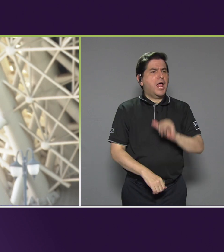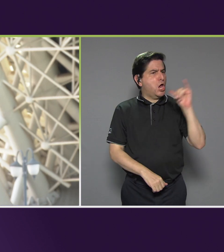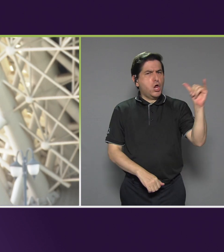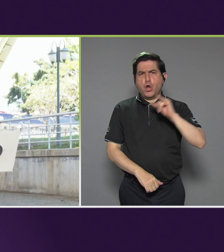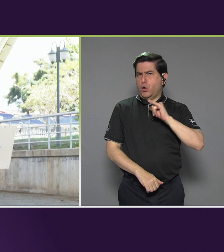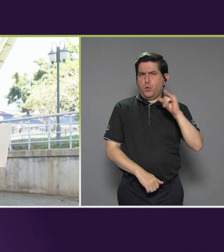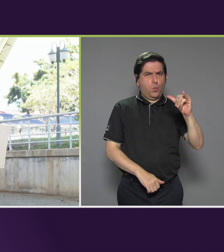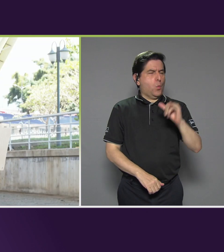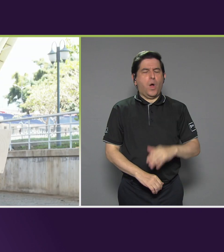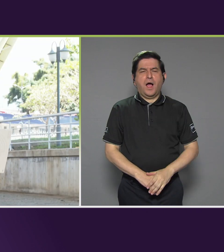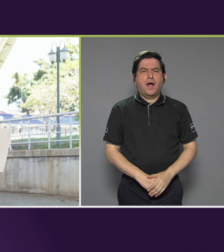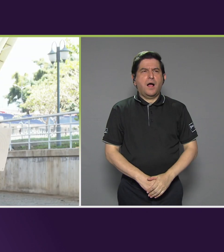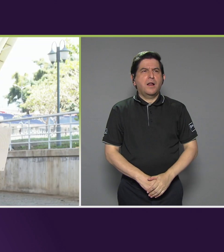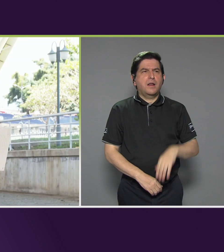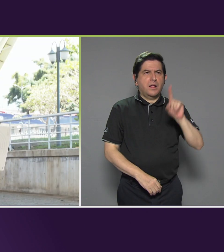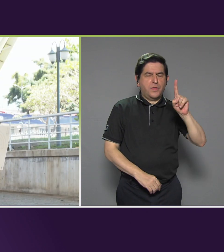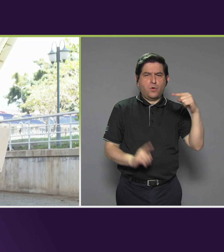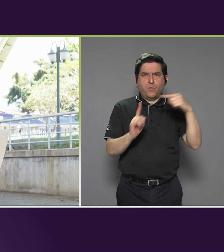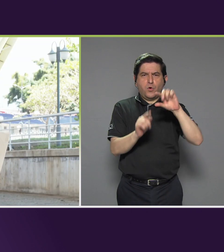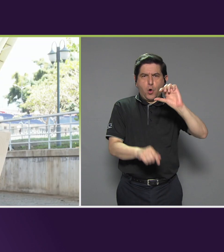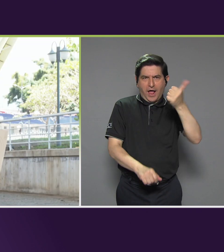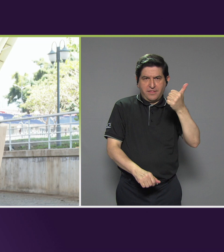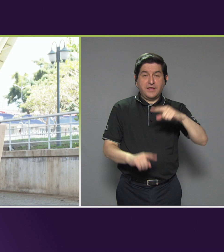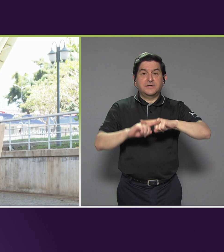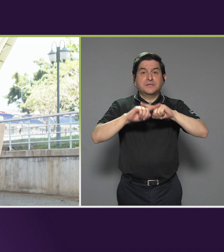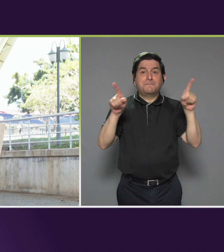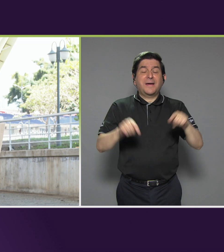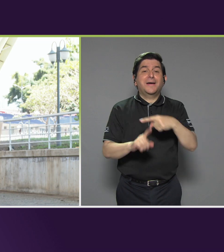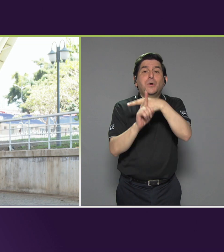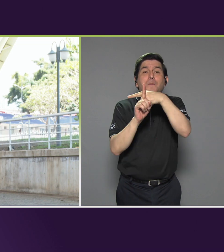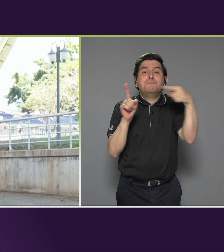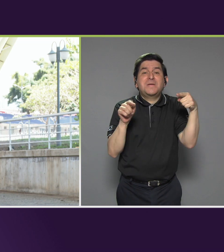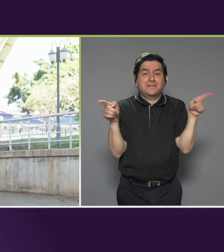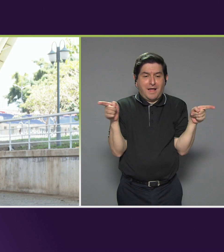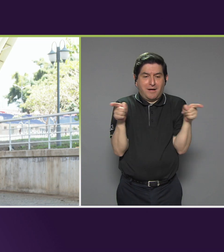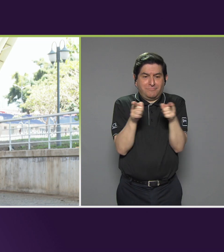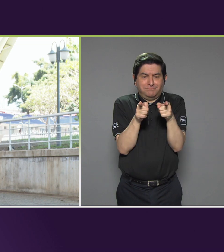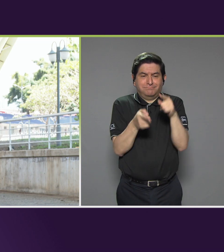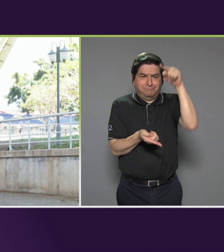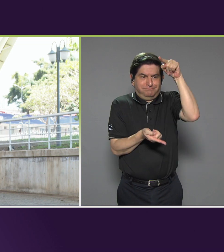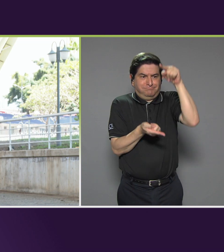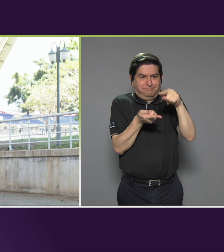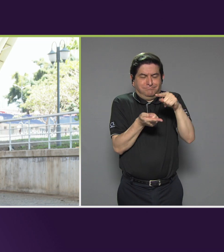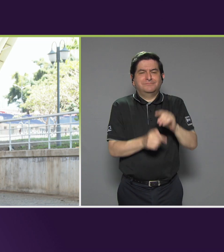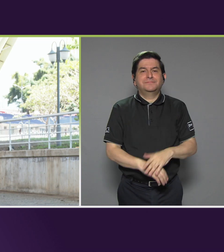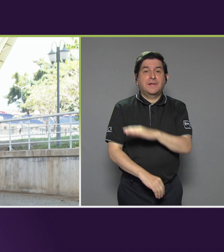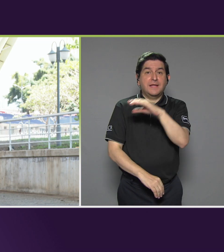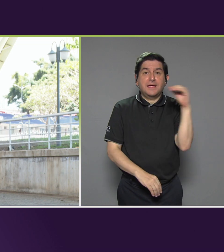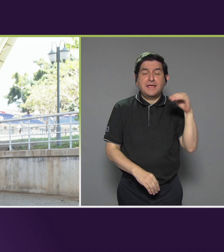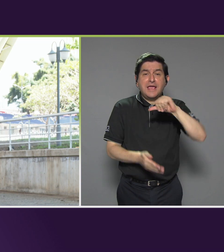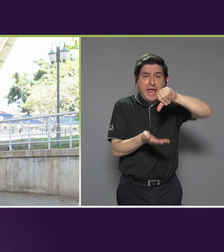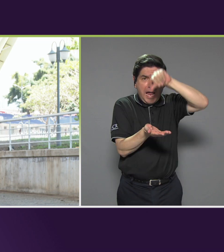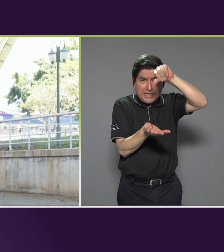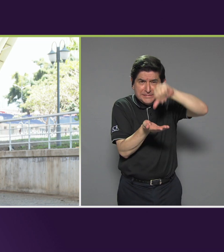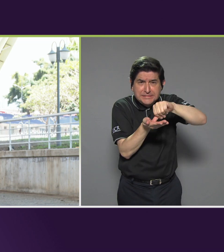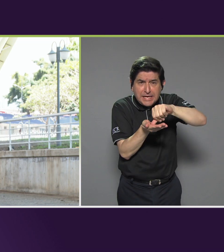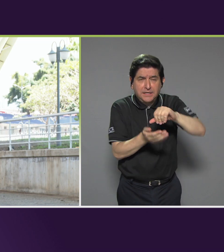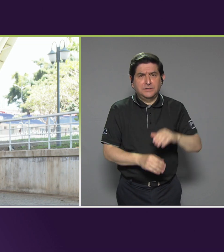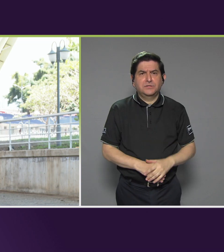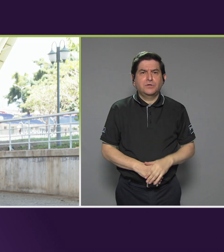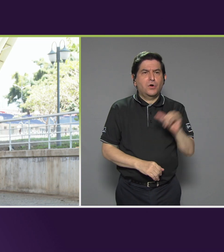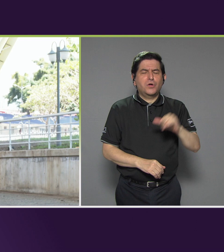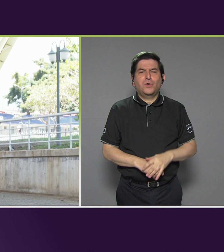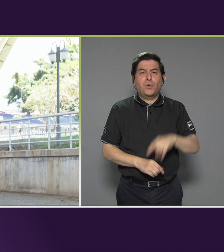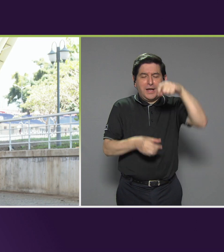iguales de 1 a 10, pero es la mitad del tamaño, son mucho más pequeñitos y el centro es como